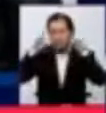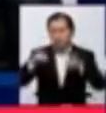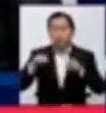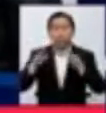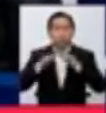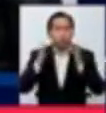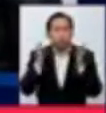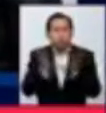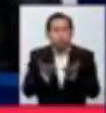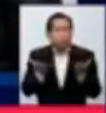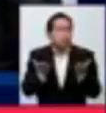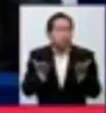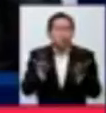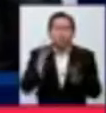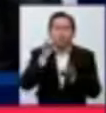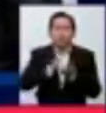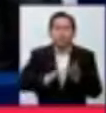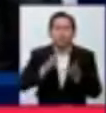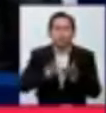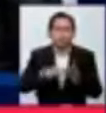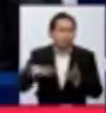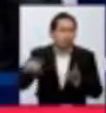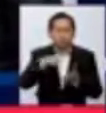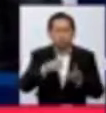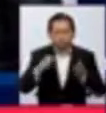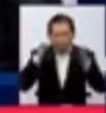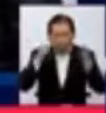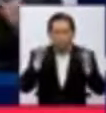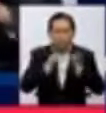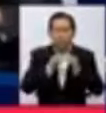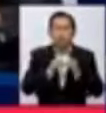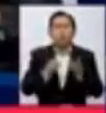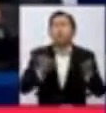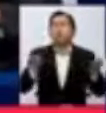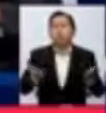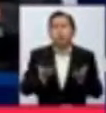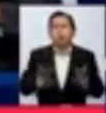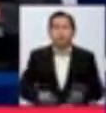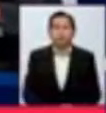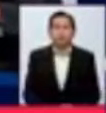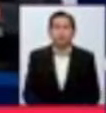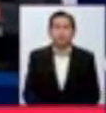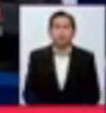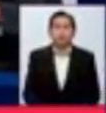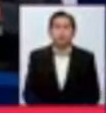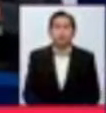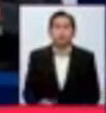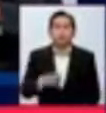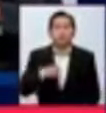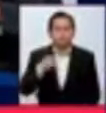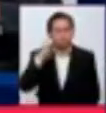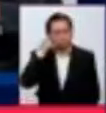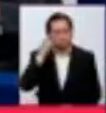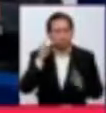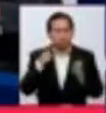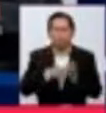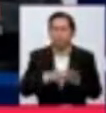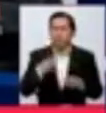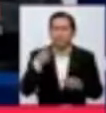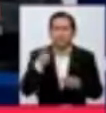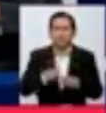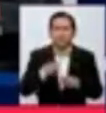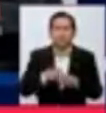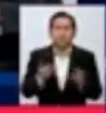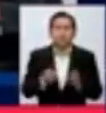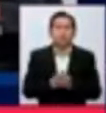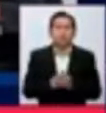escuela? ¿Dónde hace falta ponerle más dedo a la llaga? Creo que es un tema muy complejo